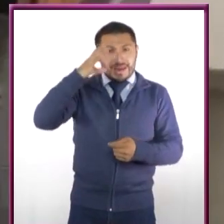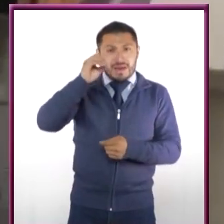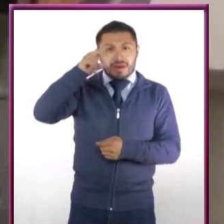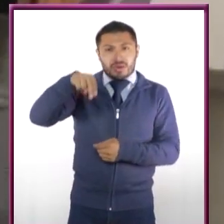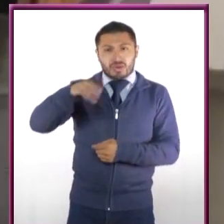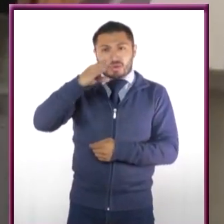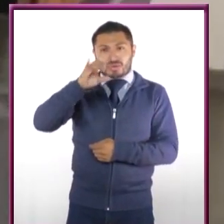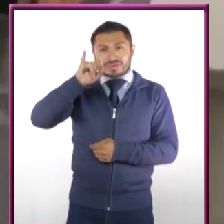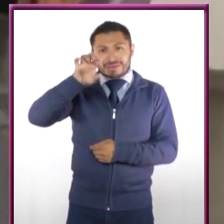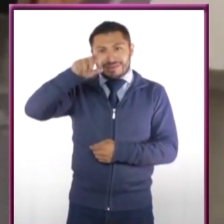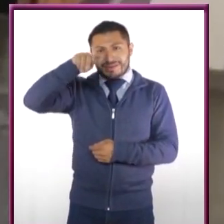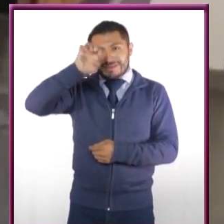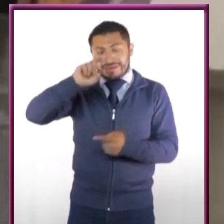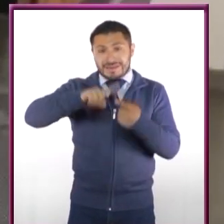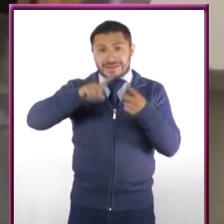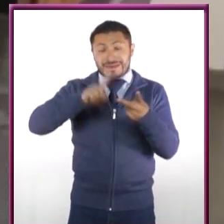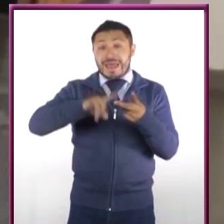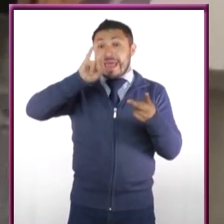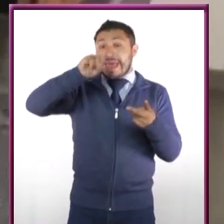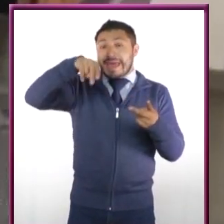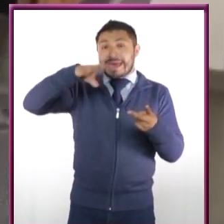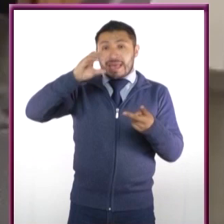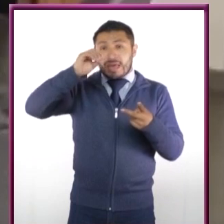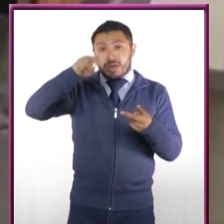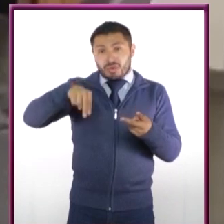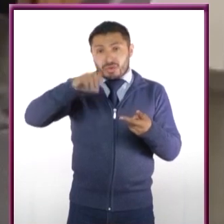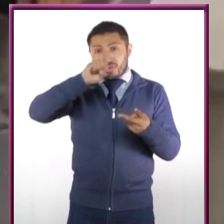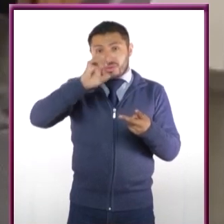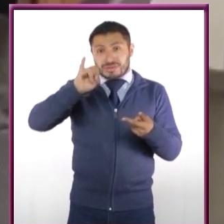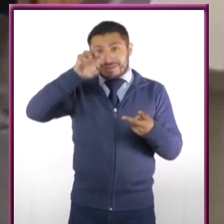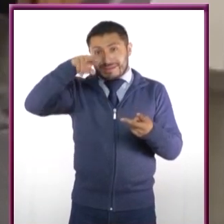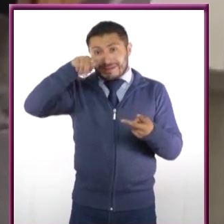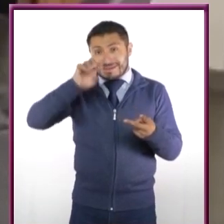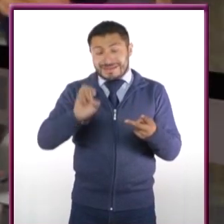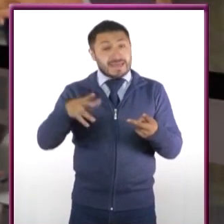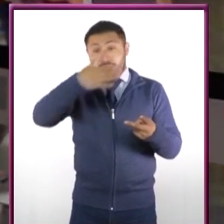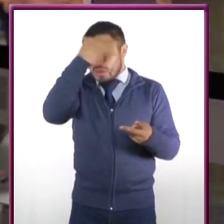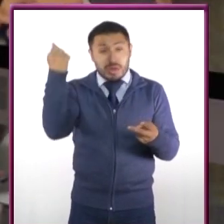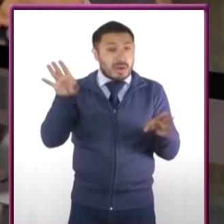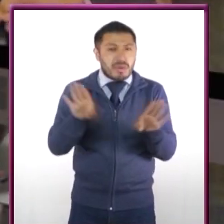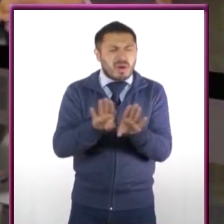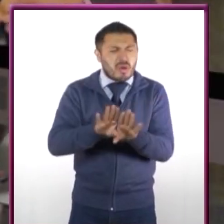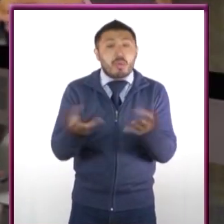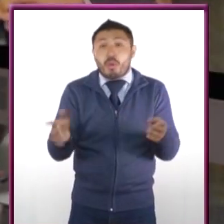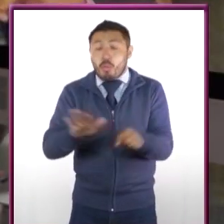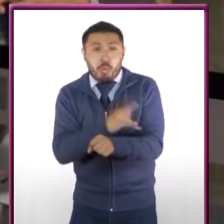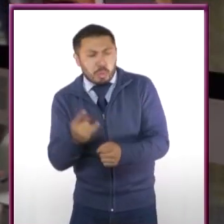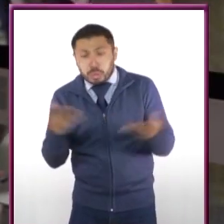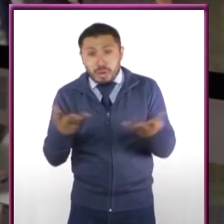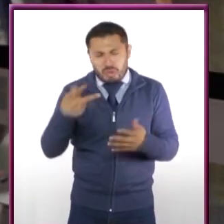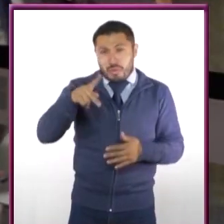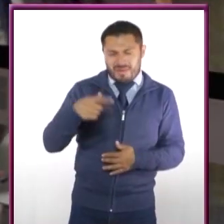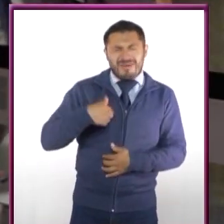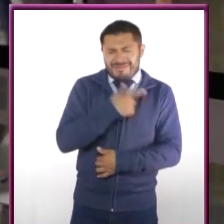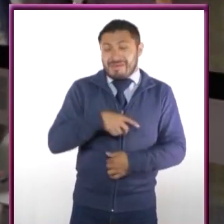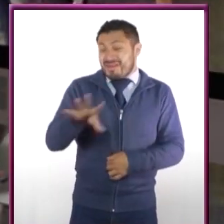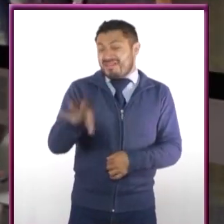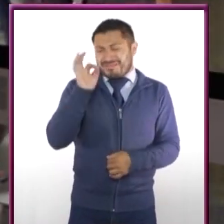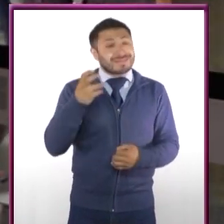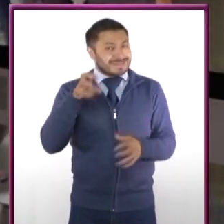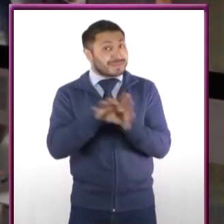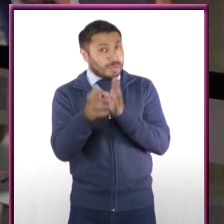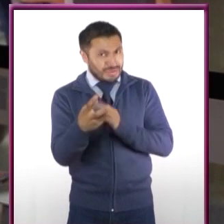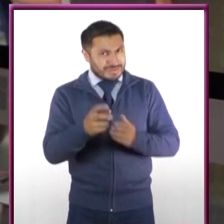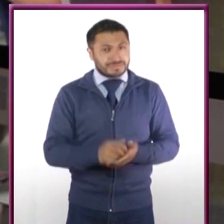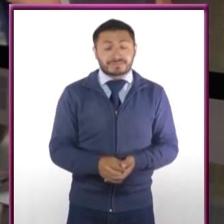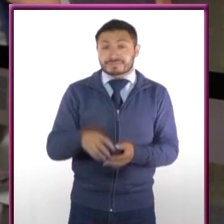el inconsciente, cosas que no sabemos qué estamos haciendo o por qué lo estamos haciendo. Tiene mucho que ver las emociones. Si algo que nosotros